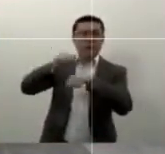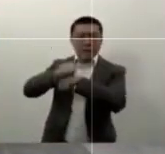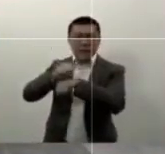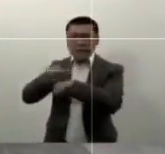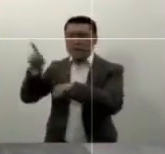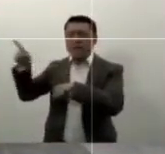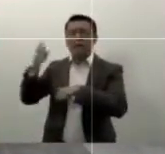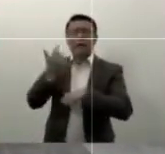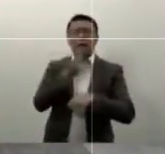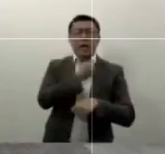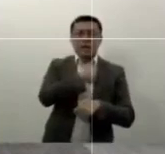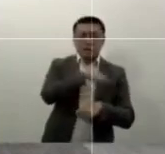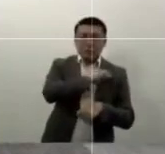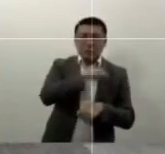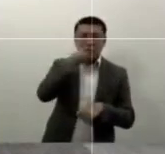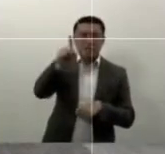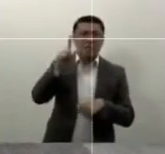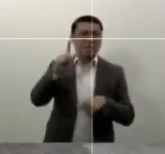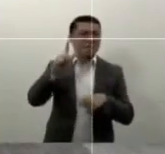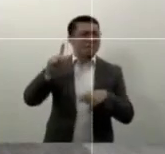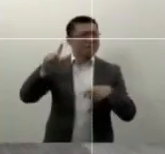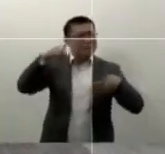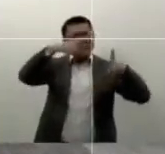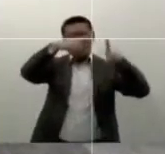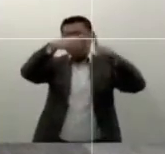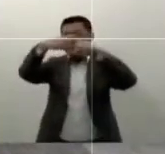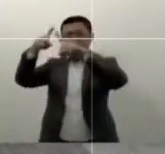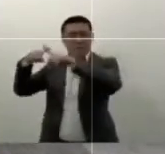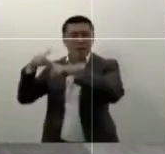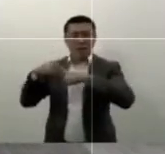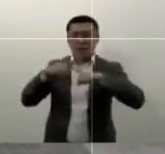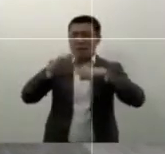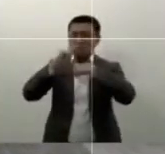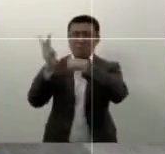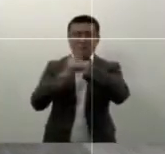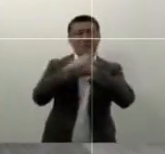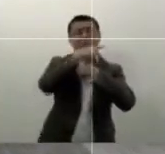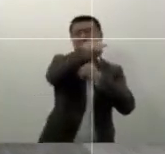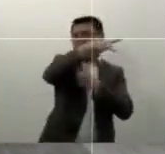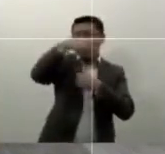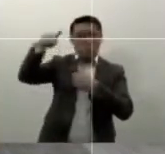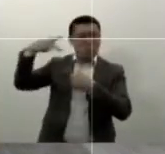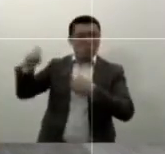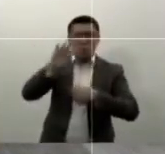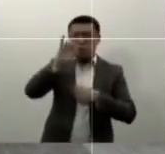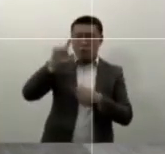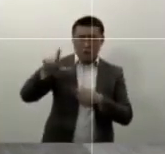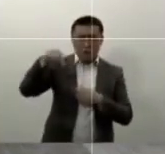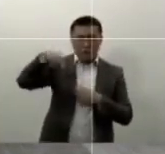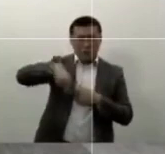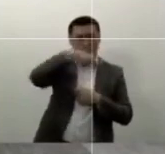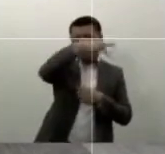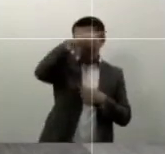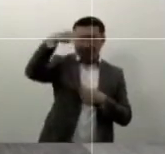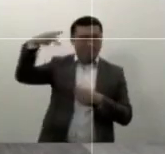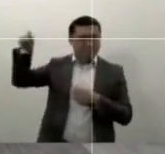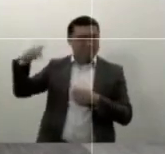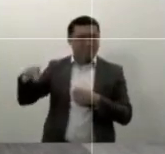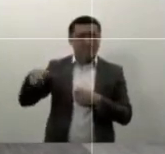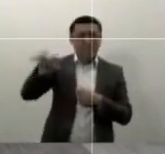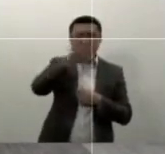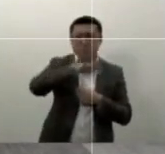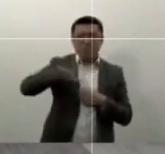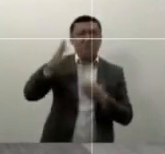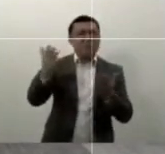los españoles, los nigerianos. Es de todos y para todos. La FIL es un espacio libre y abierto en el que se escuchan las voces